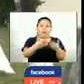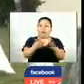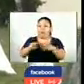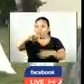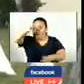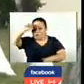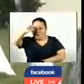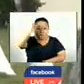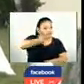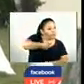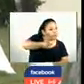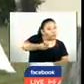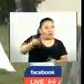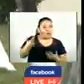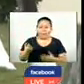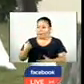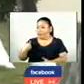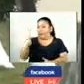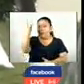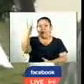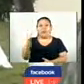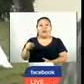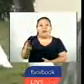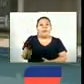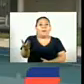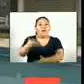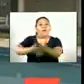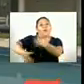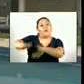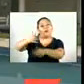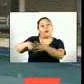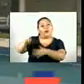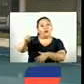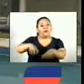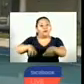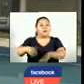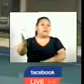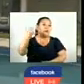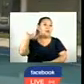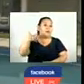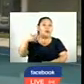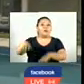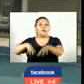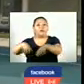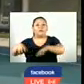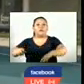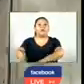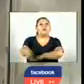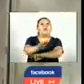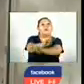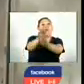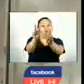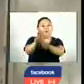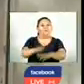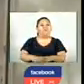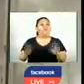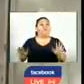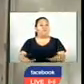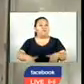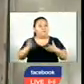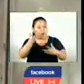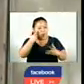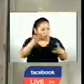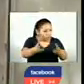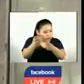ejecutados en los últimos días en la zona costera de los departamentos de San Miguel y La Paz El objetivo era dar un duro